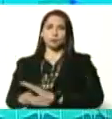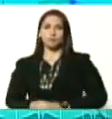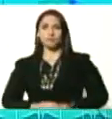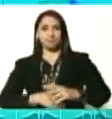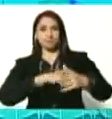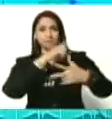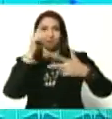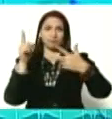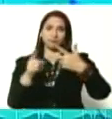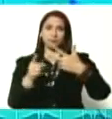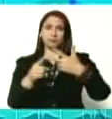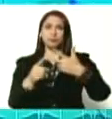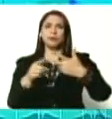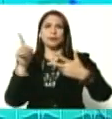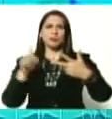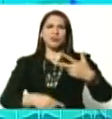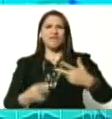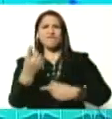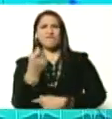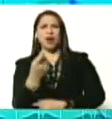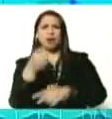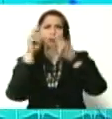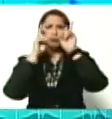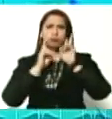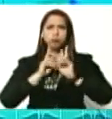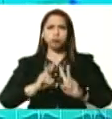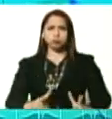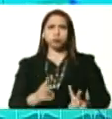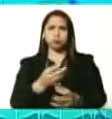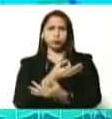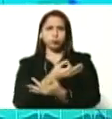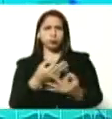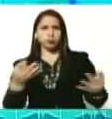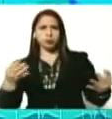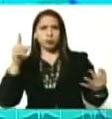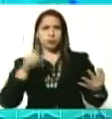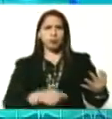Tres, falta de mantenimiento preventivo y correctivo.